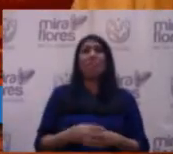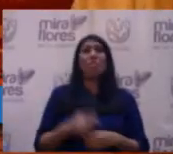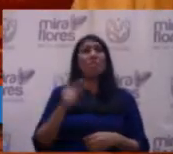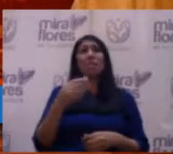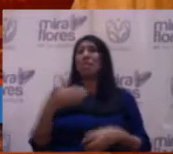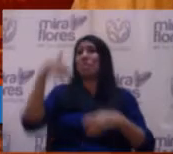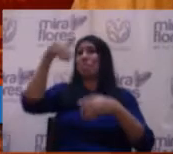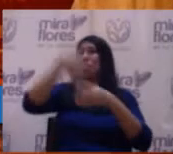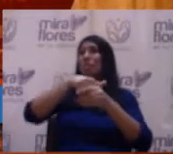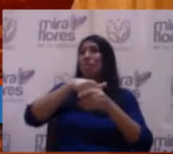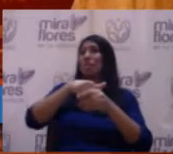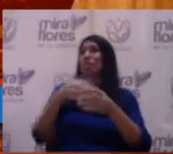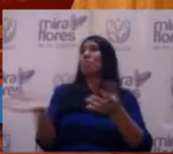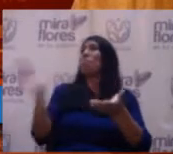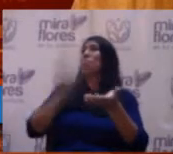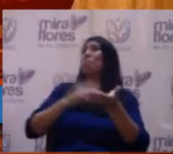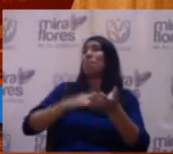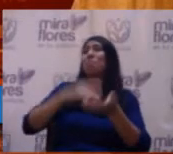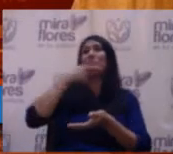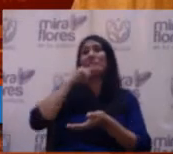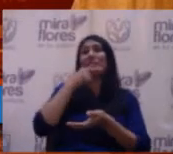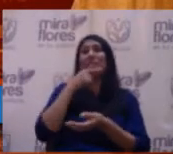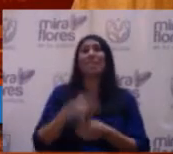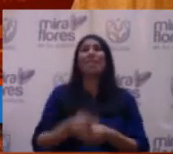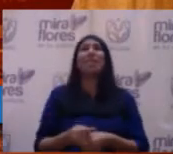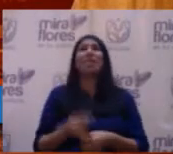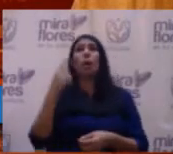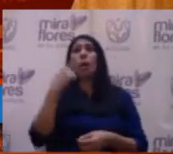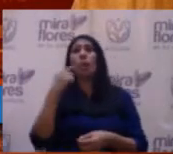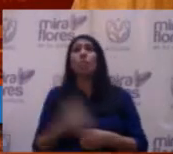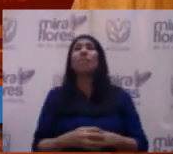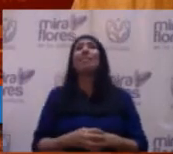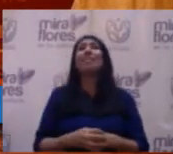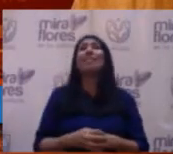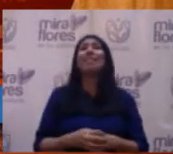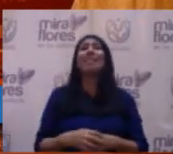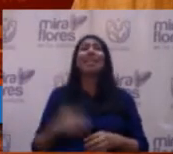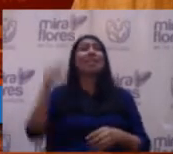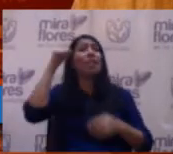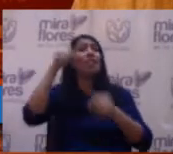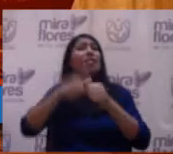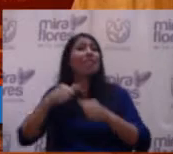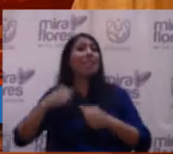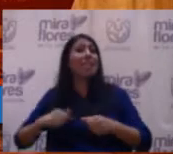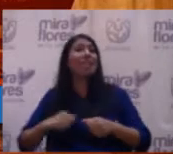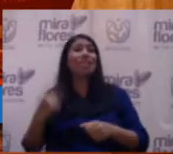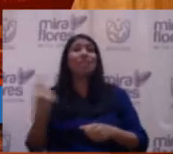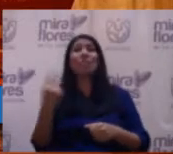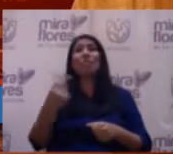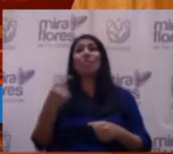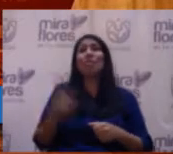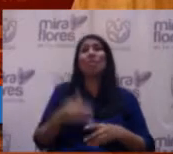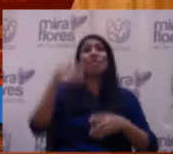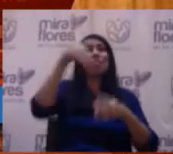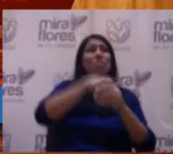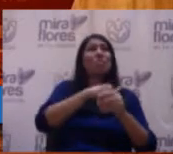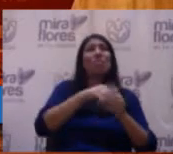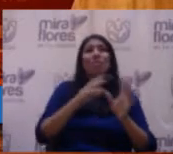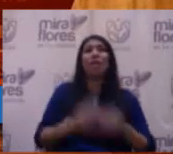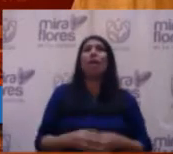votan son más mujeres que hombres. Recordemos que el alcalde solamente tiene voto dirimente en el Consejo. O sea, hay gran